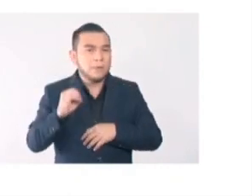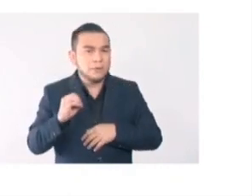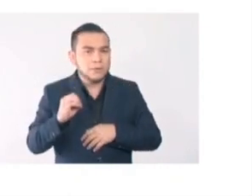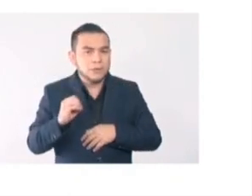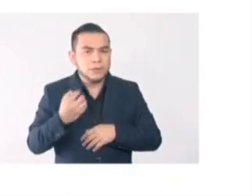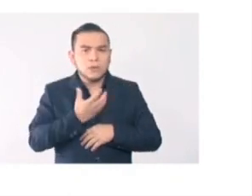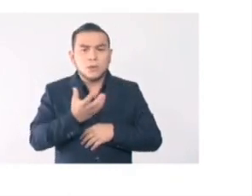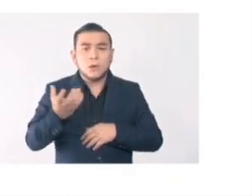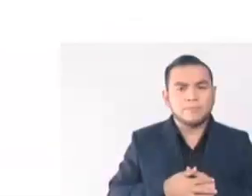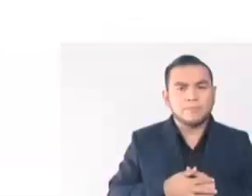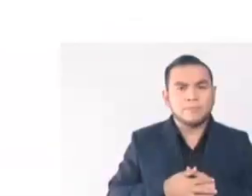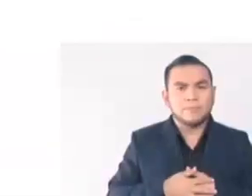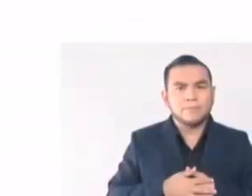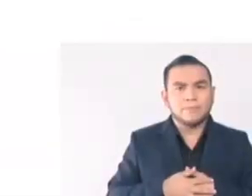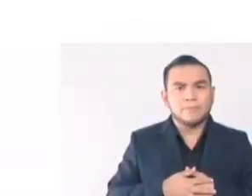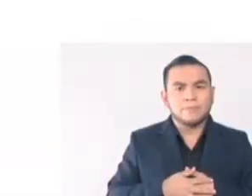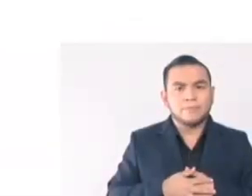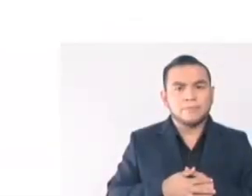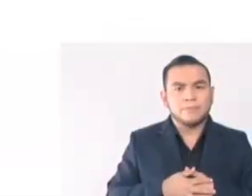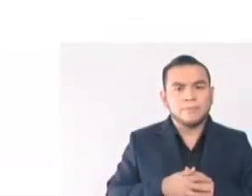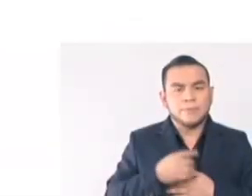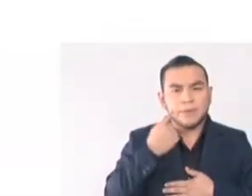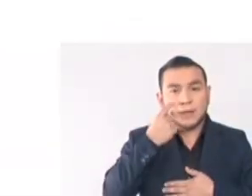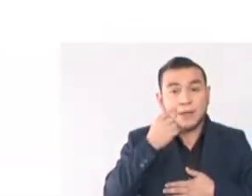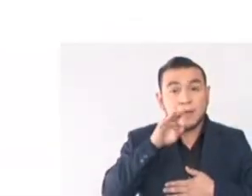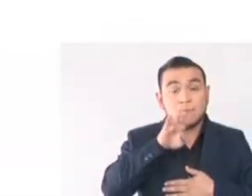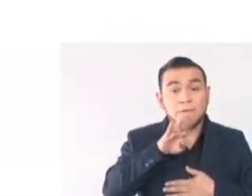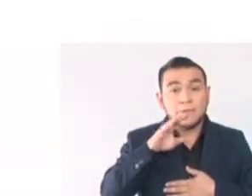de transportar, BBC,